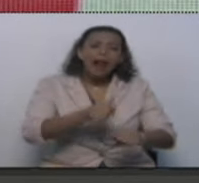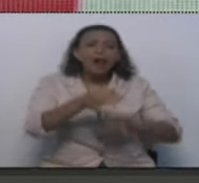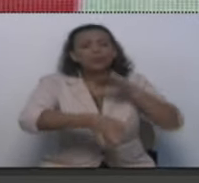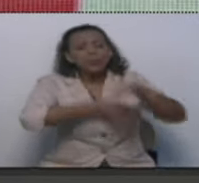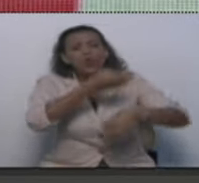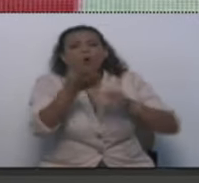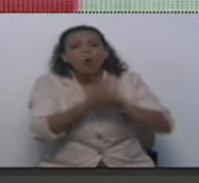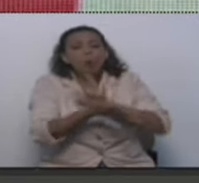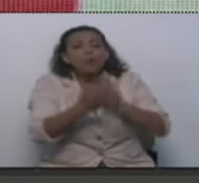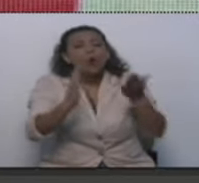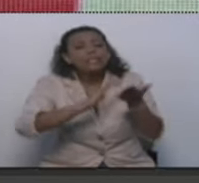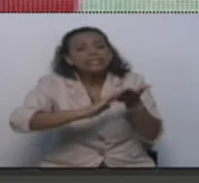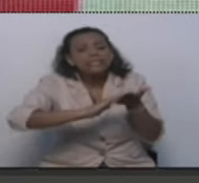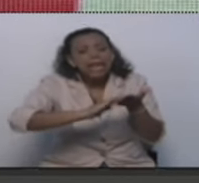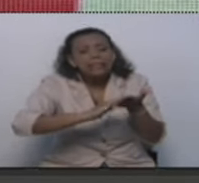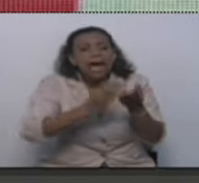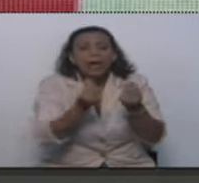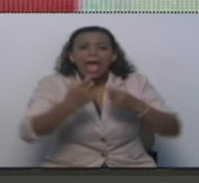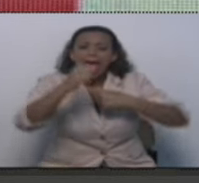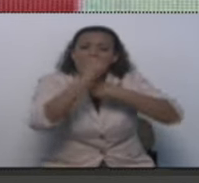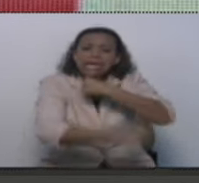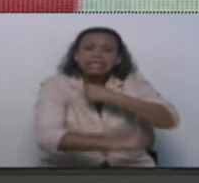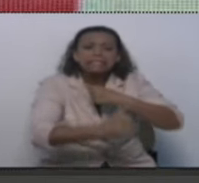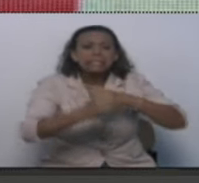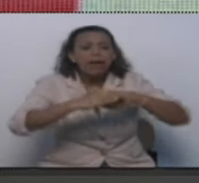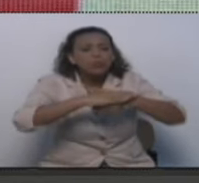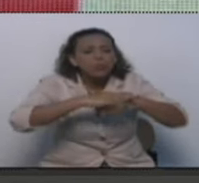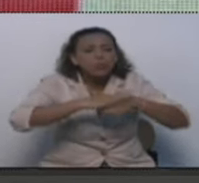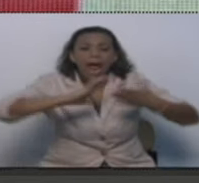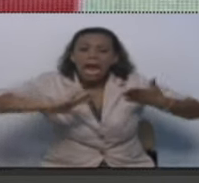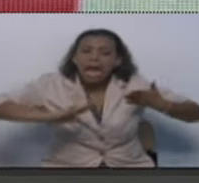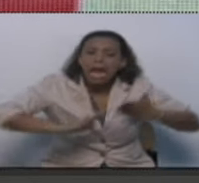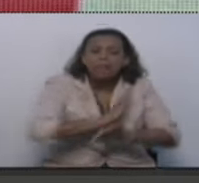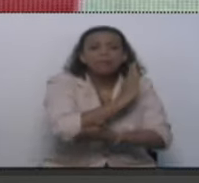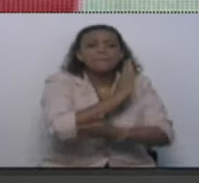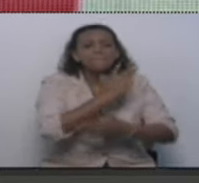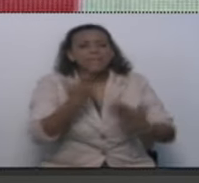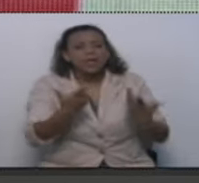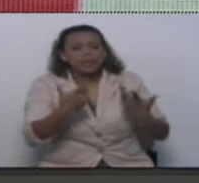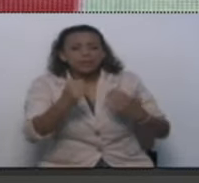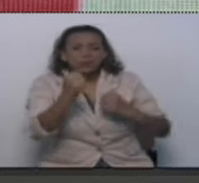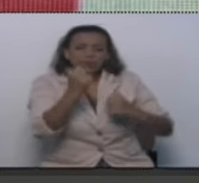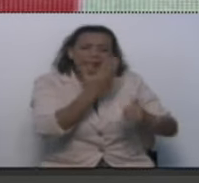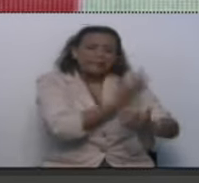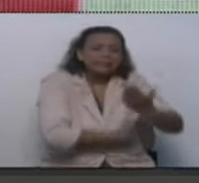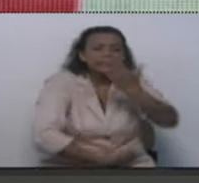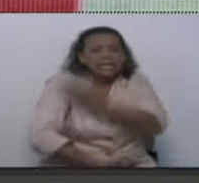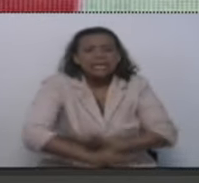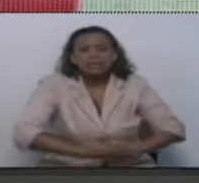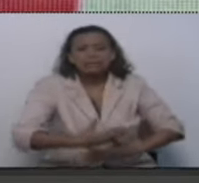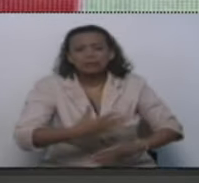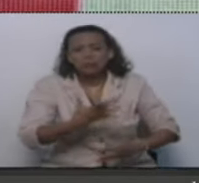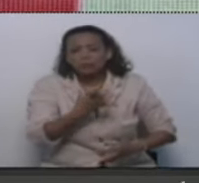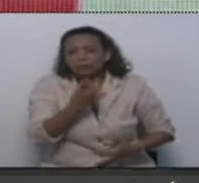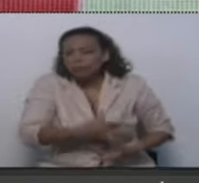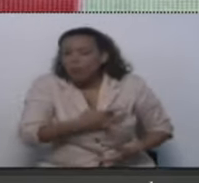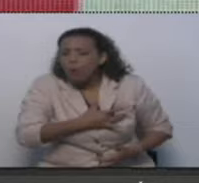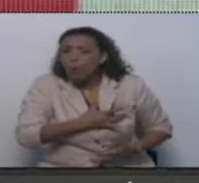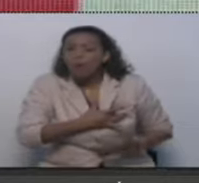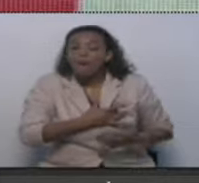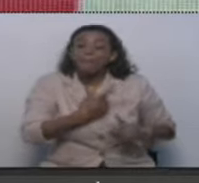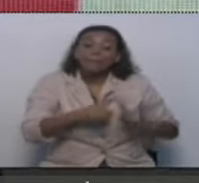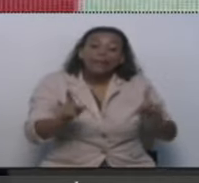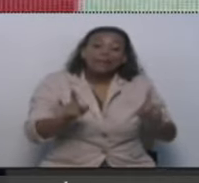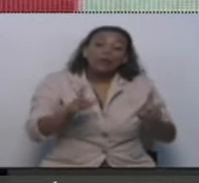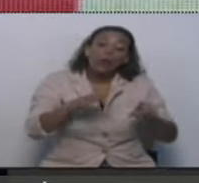cómo sanar las heridas del exterminio, las heridas del genocidio. Pero, señor